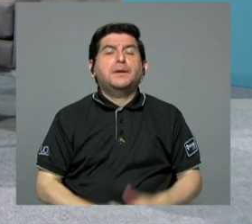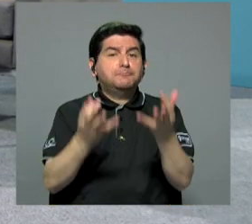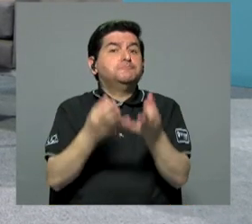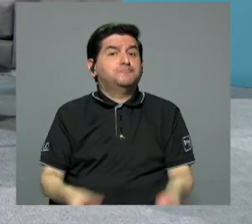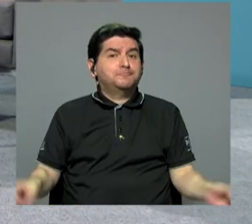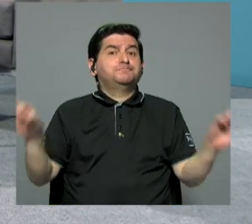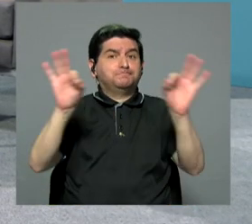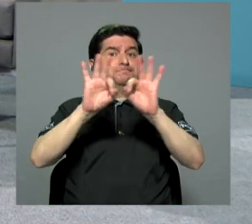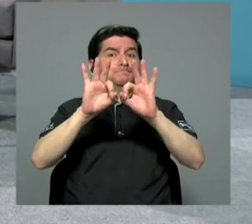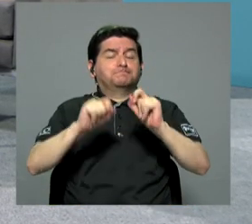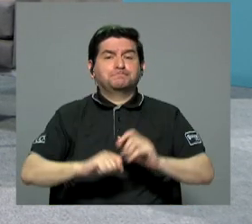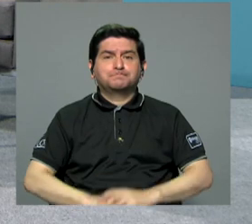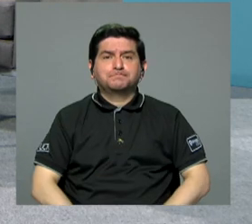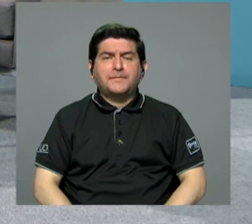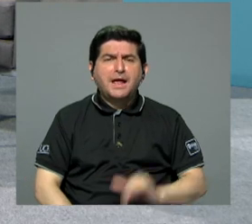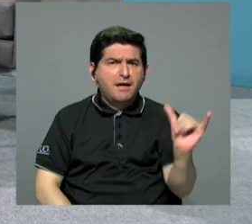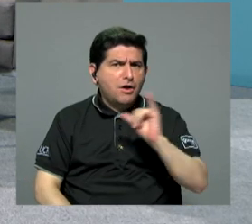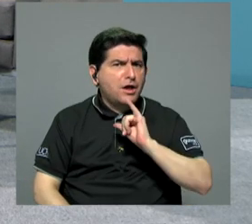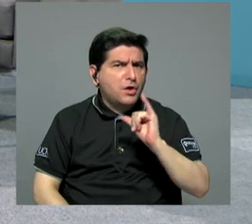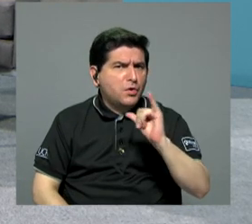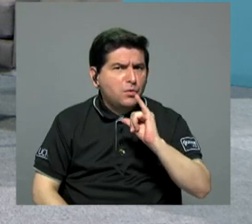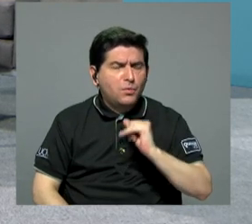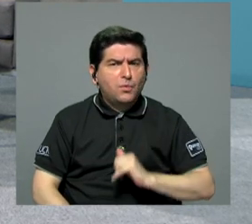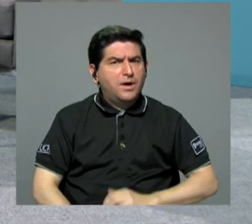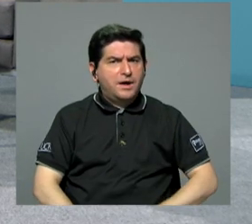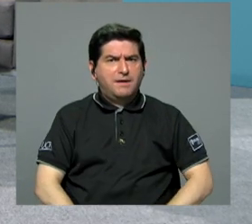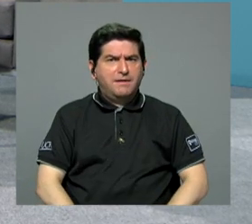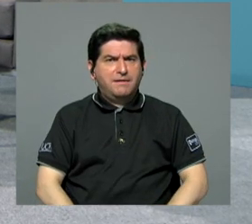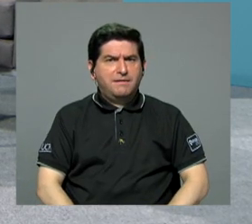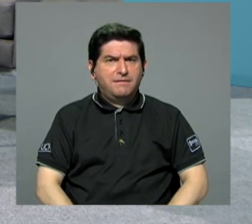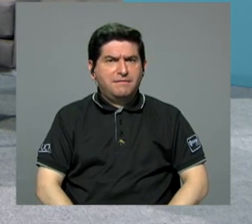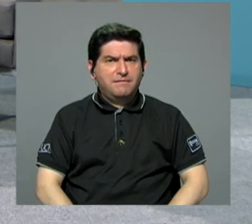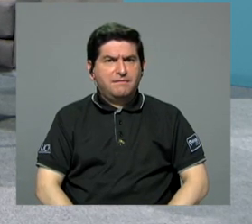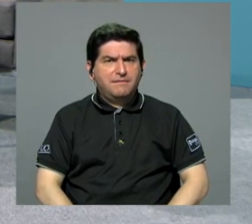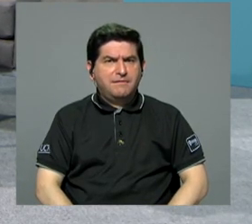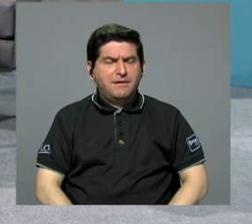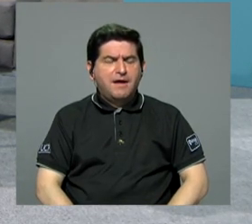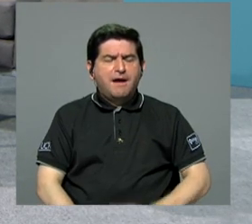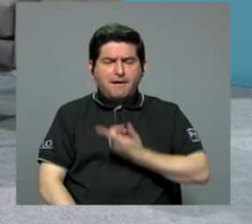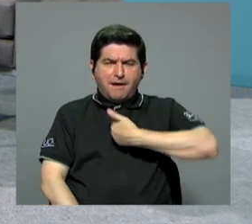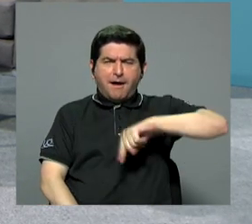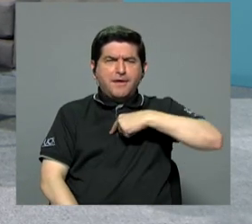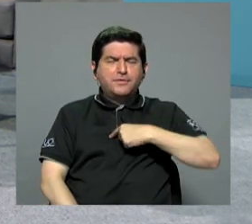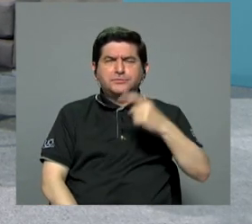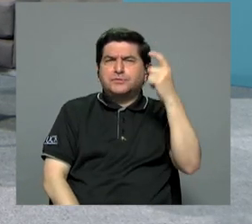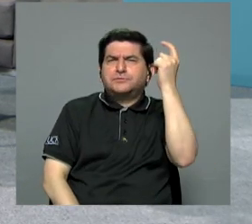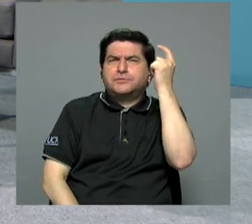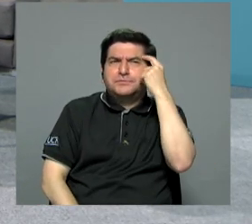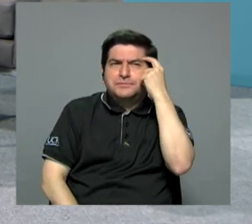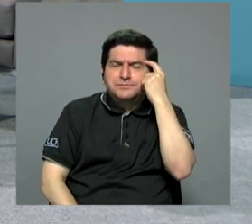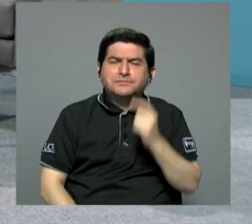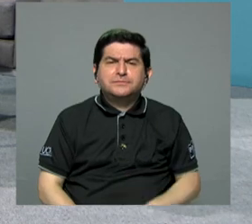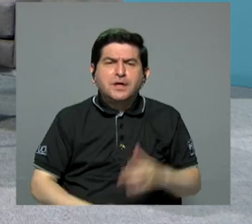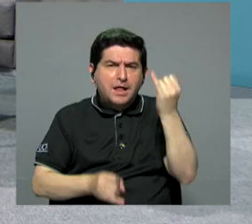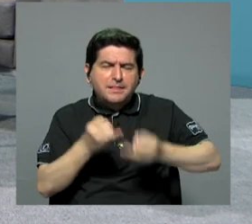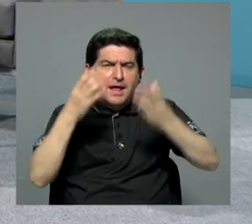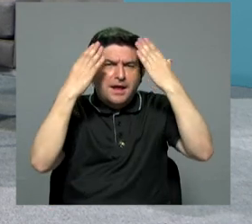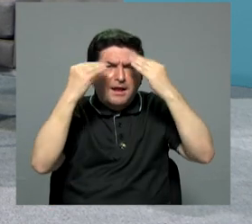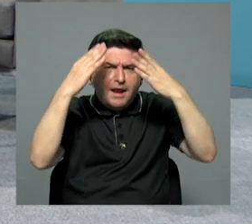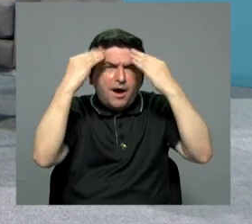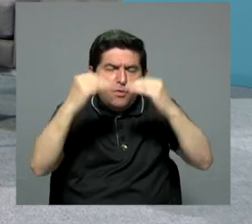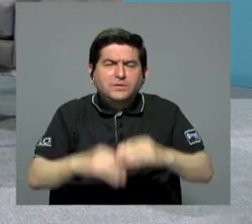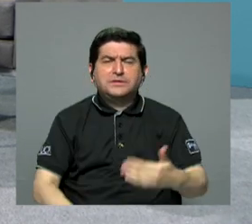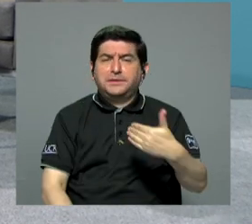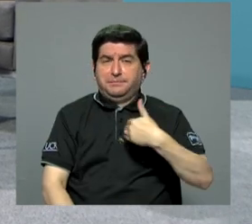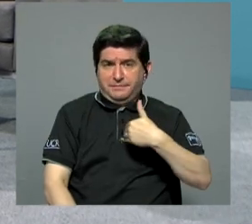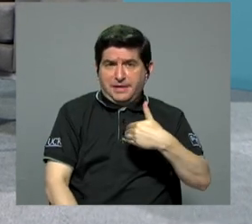muy importante porque también nos ubica con las últimas informaciones que estamos